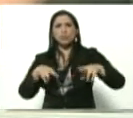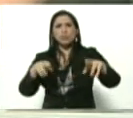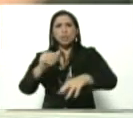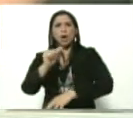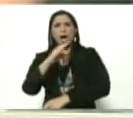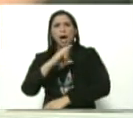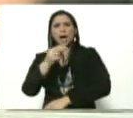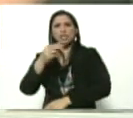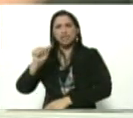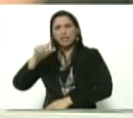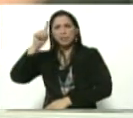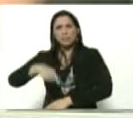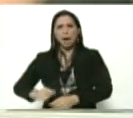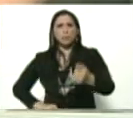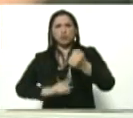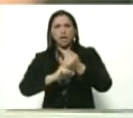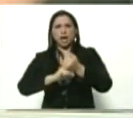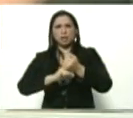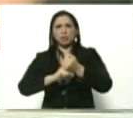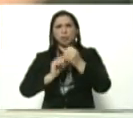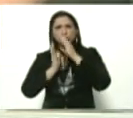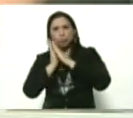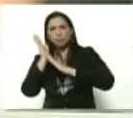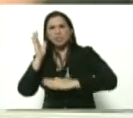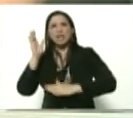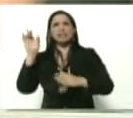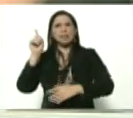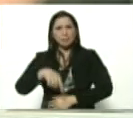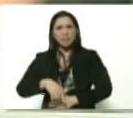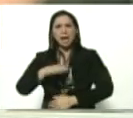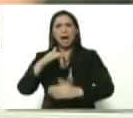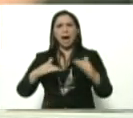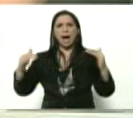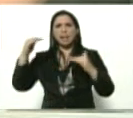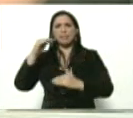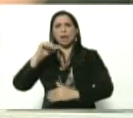apoyarlos en su estancia en la Alta Guajira.